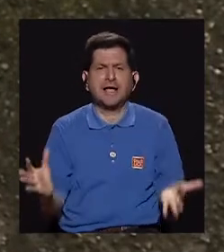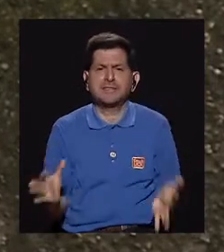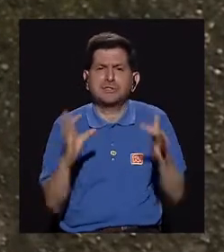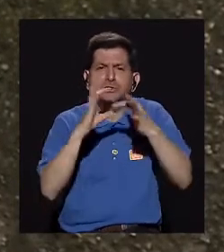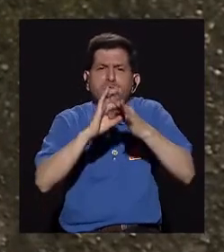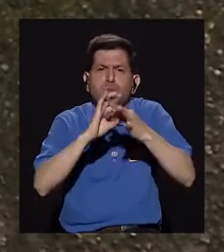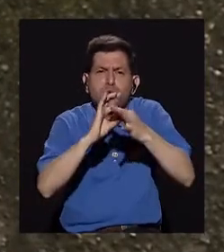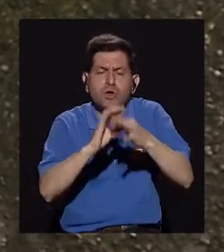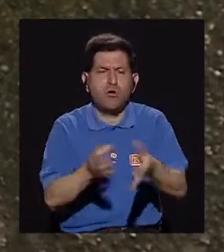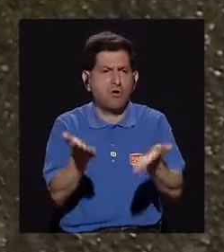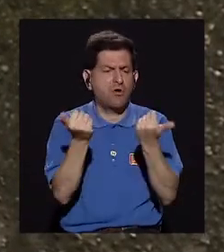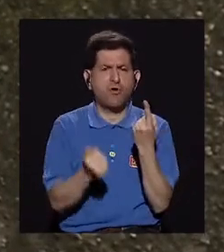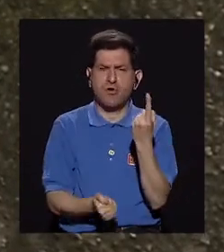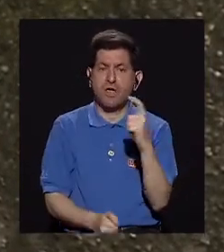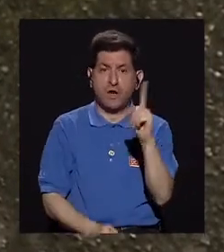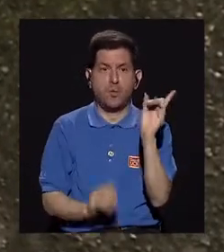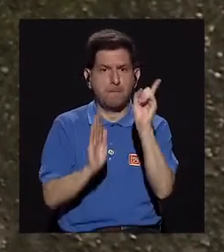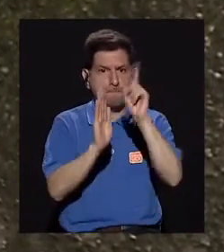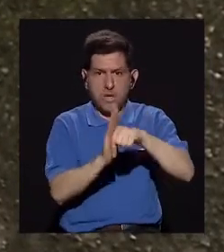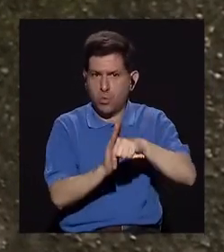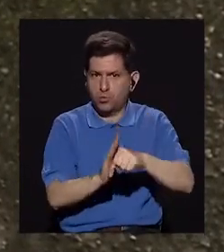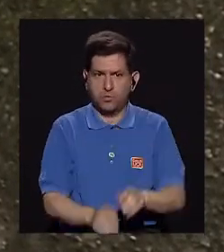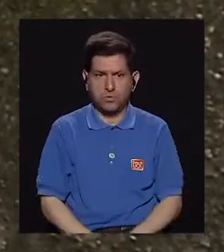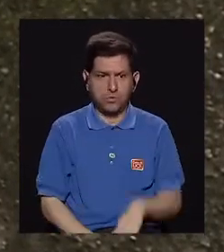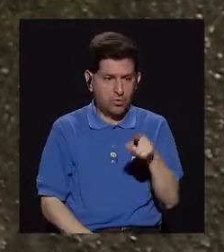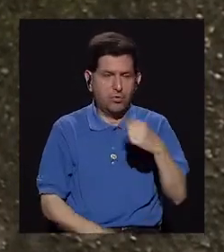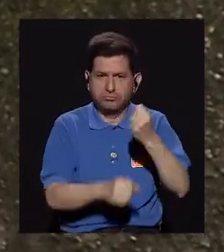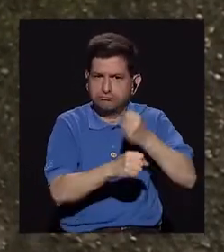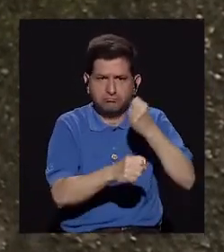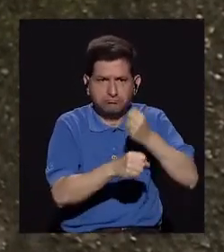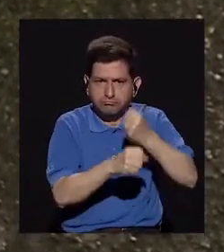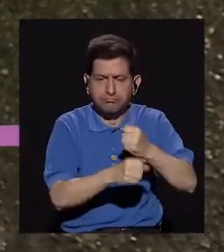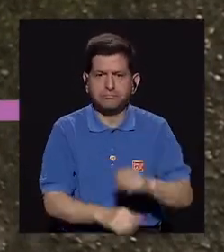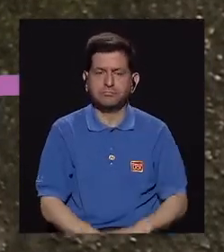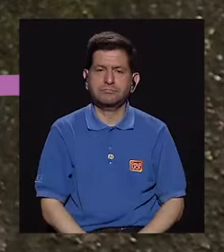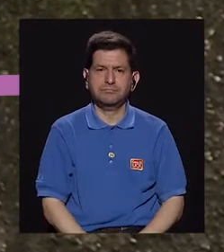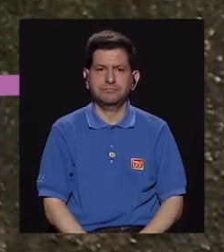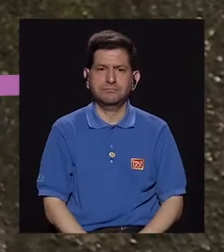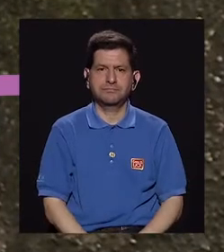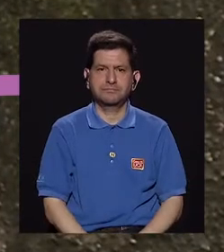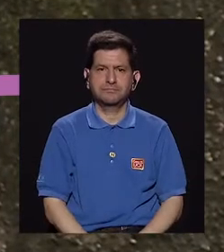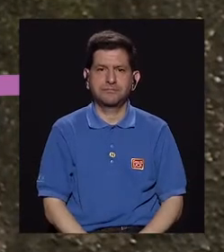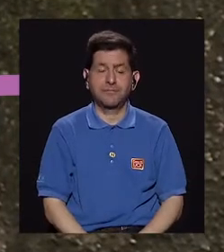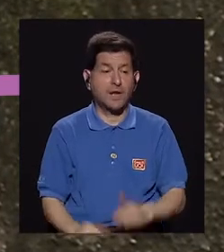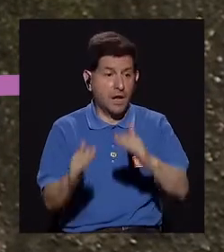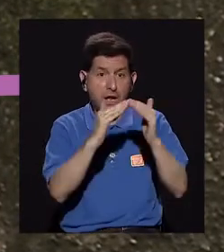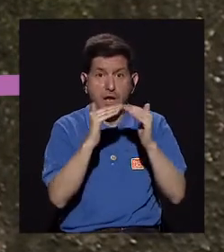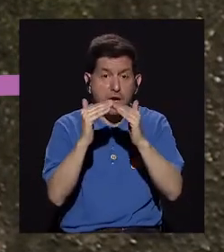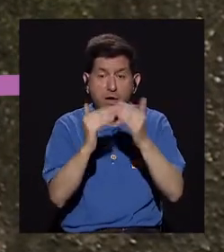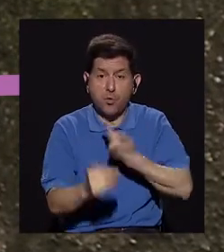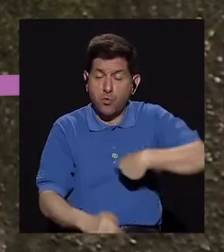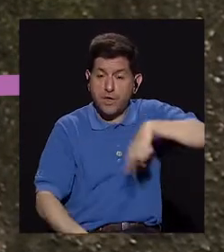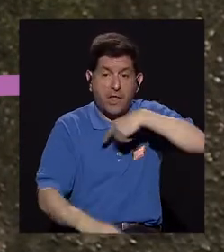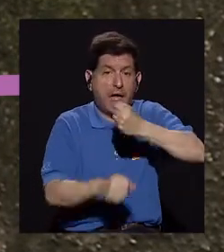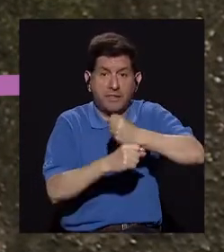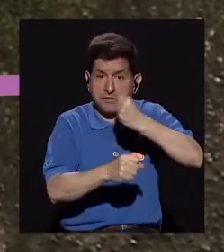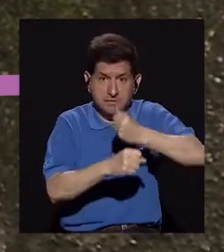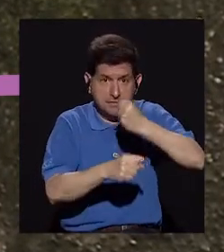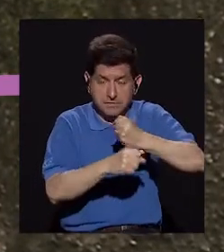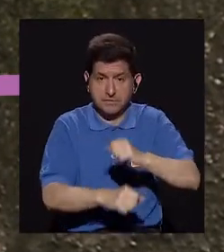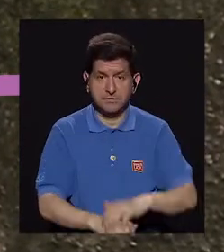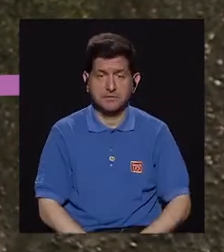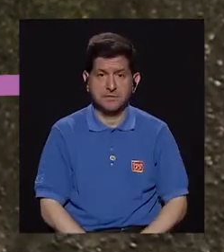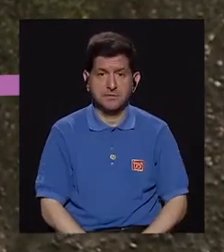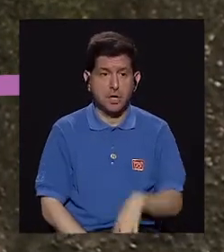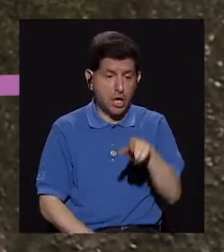es una unión que se da, que no quieren faltar un solo minuto, ¿verdad?, lo que se está haciendo. Y las comunidades con las que hemos trabajado,